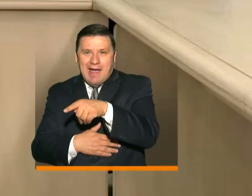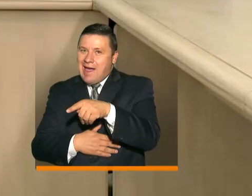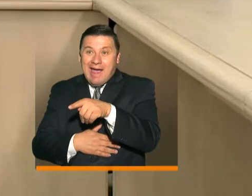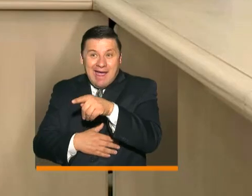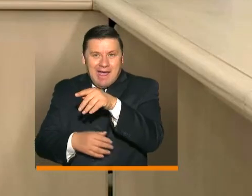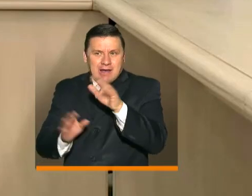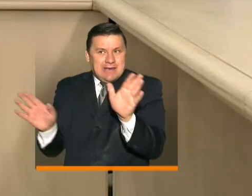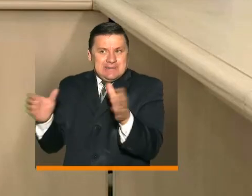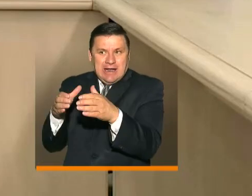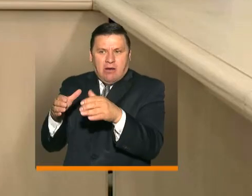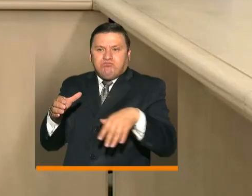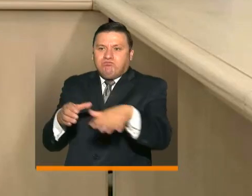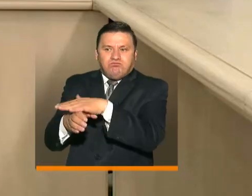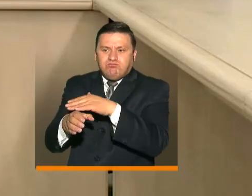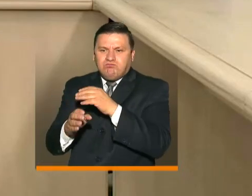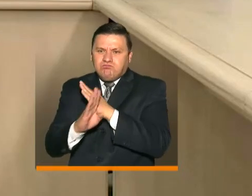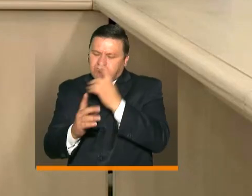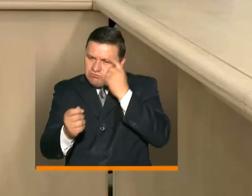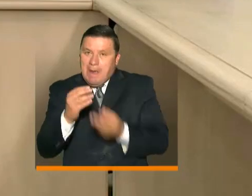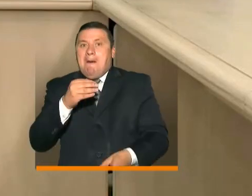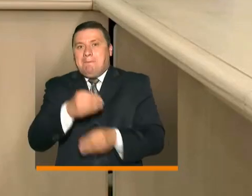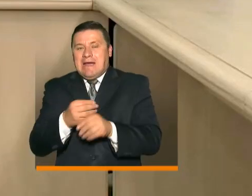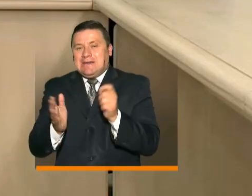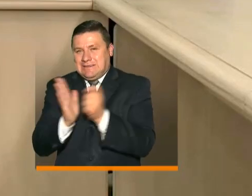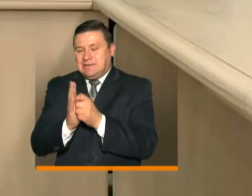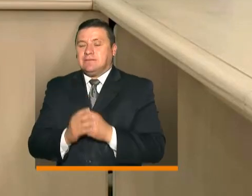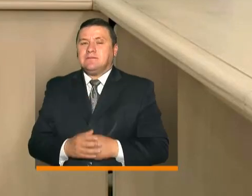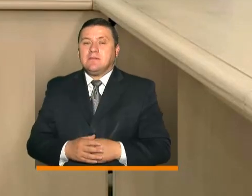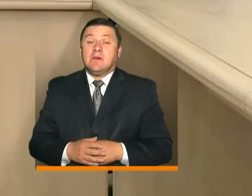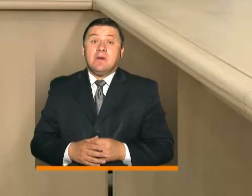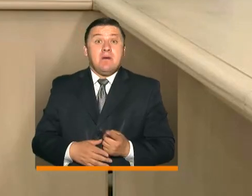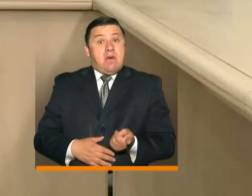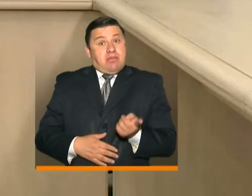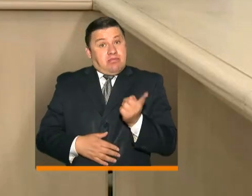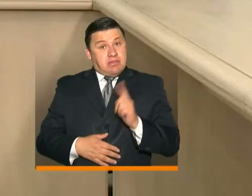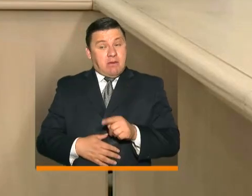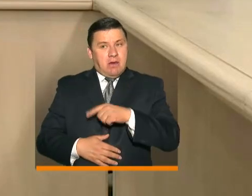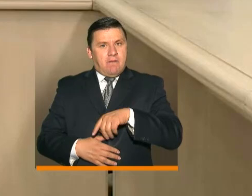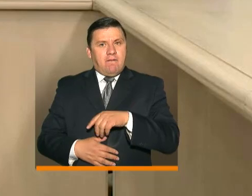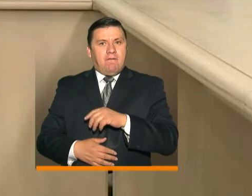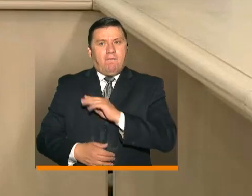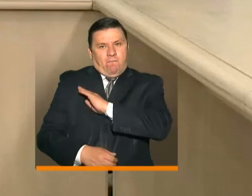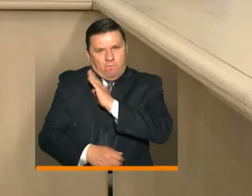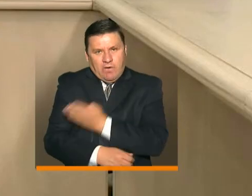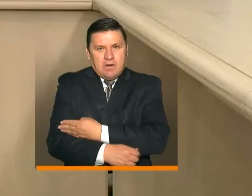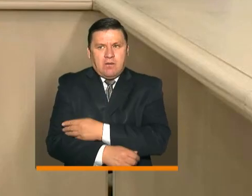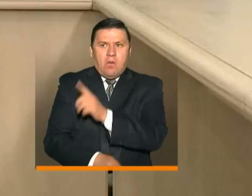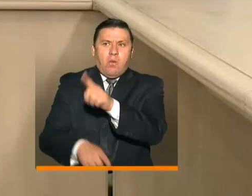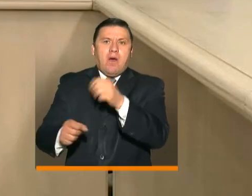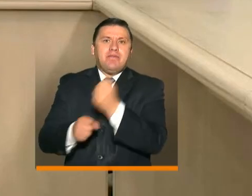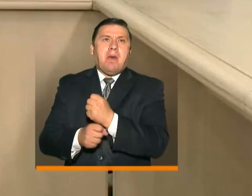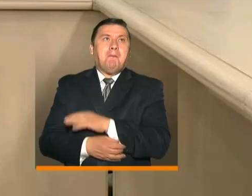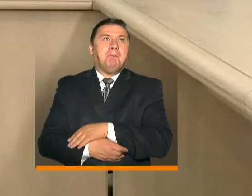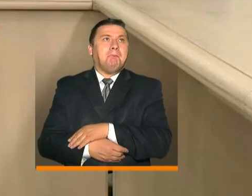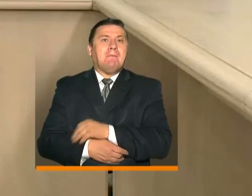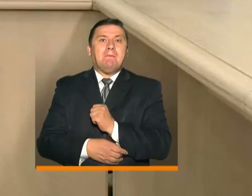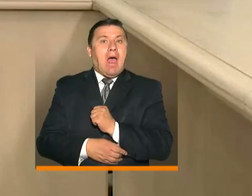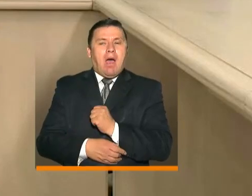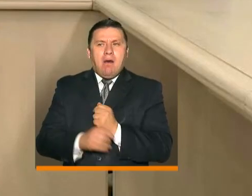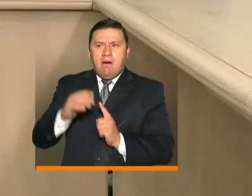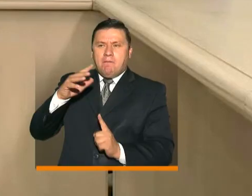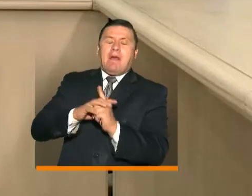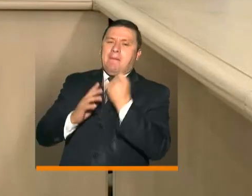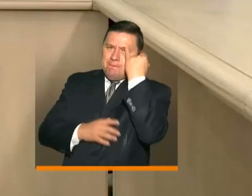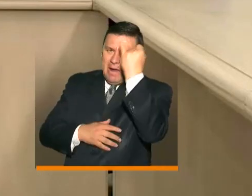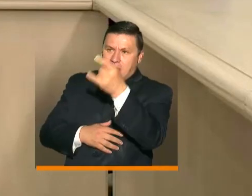las dificultades que en este desarrollo se tienen, pero también para potencializar los miles de empleos que esta